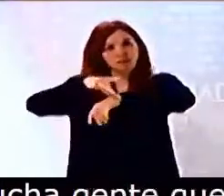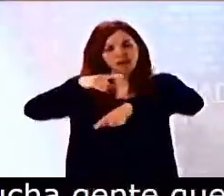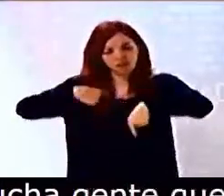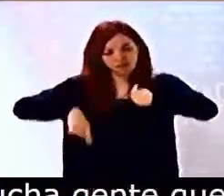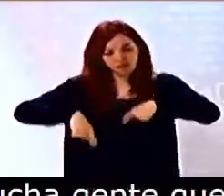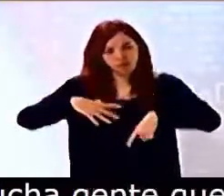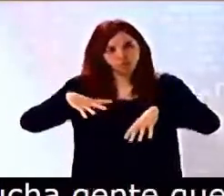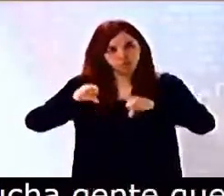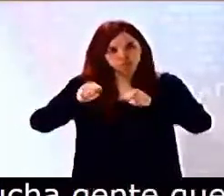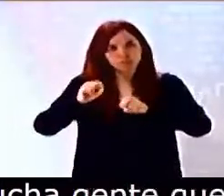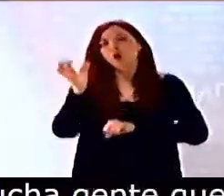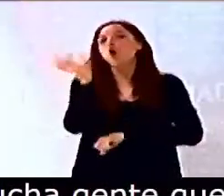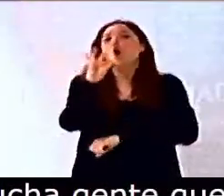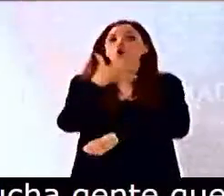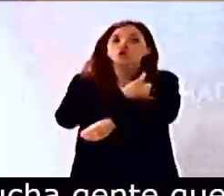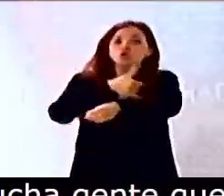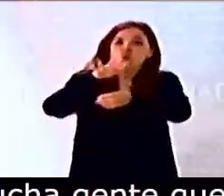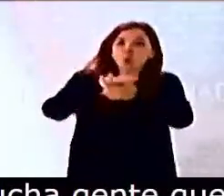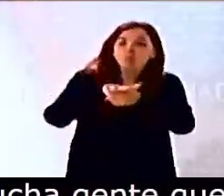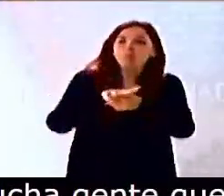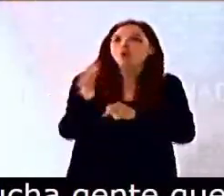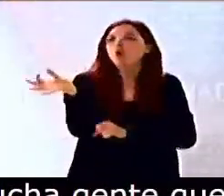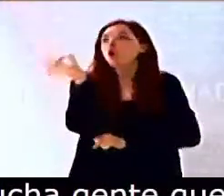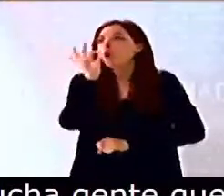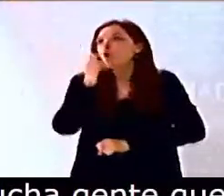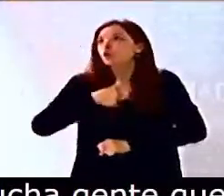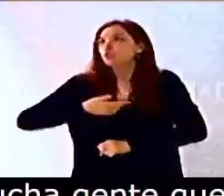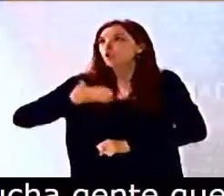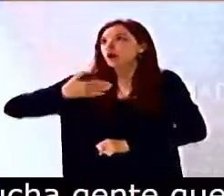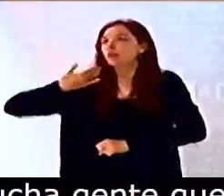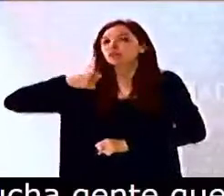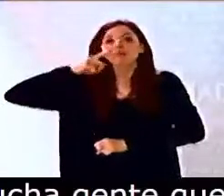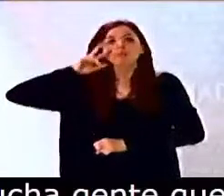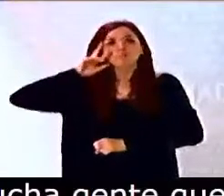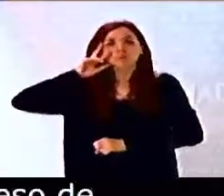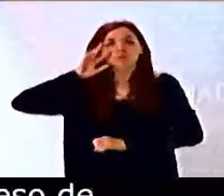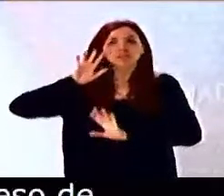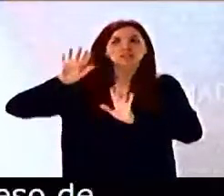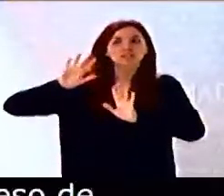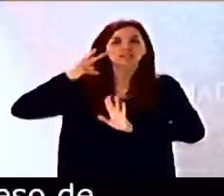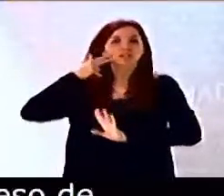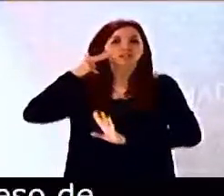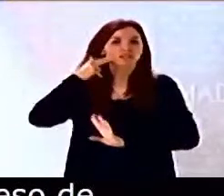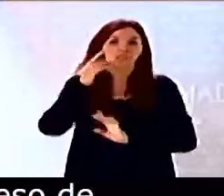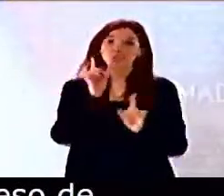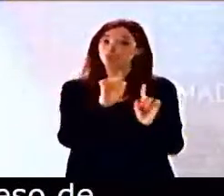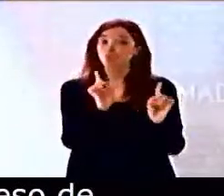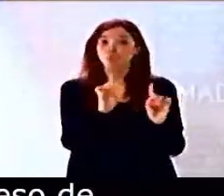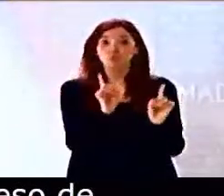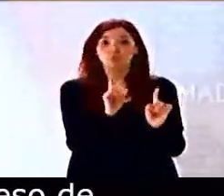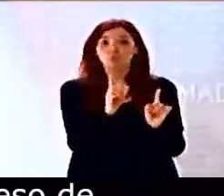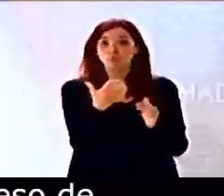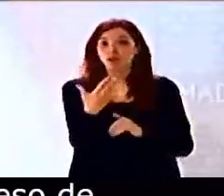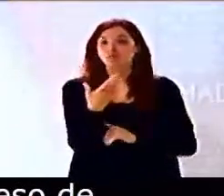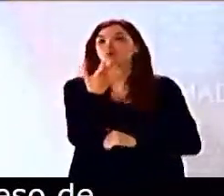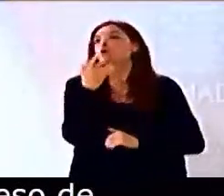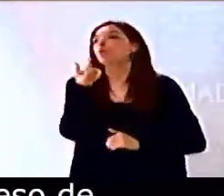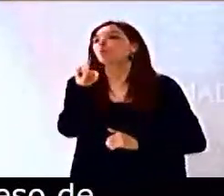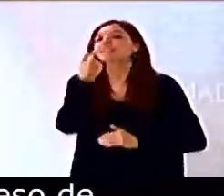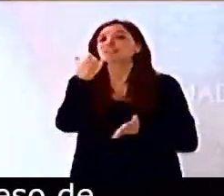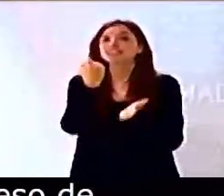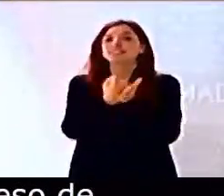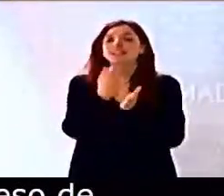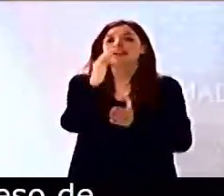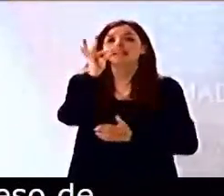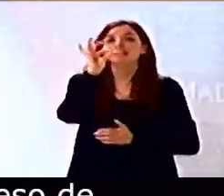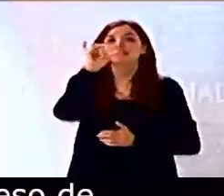tenido un proceso de trombos, como ha tenido un proceso de... No hay ninguna contraindicación porque tome Sintrom, porque no hay